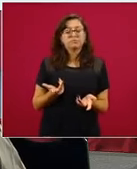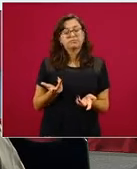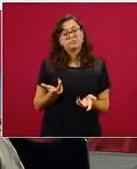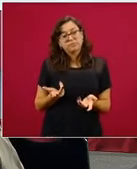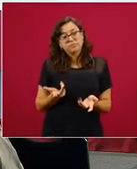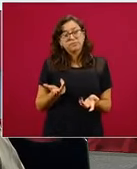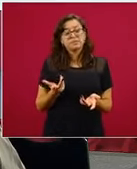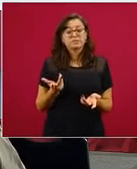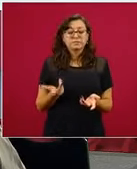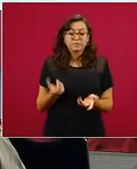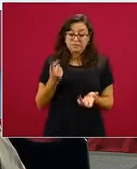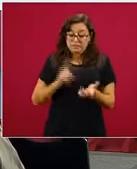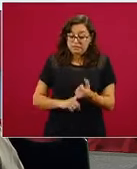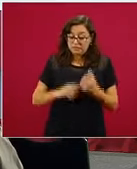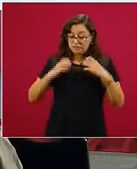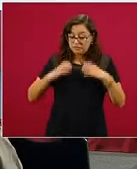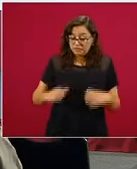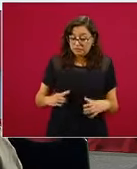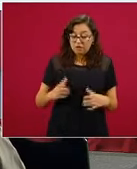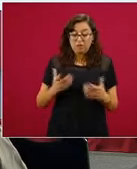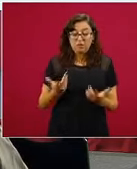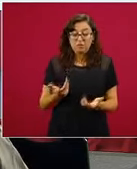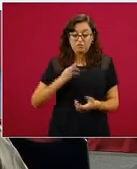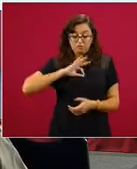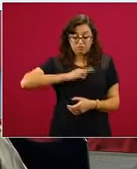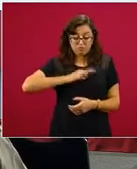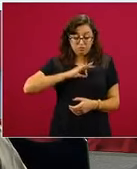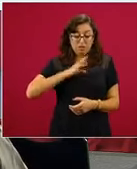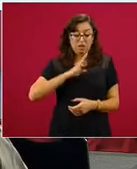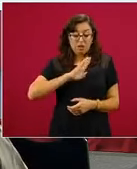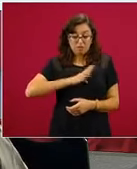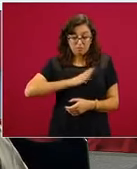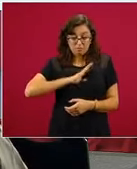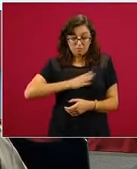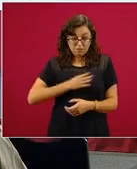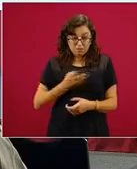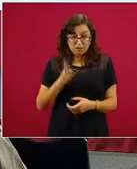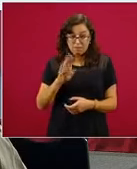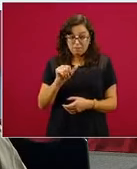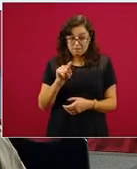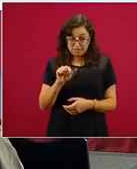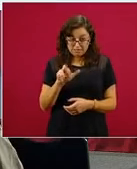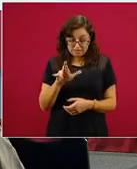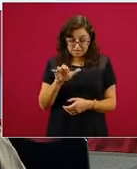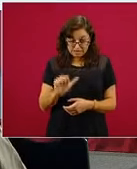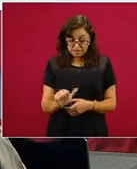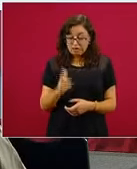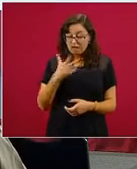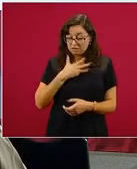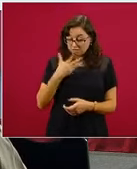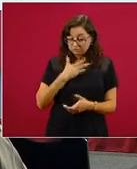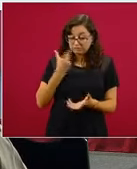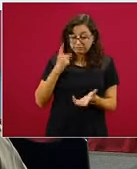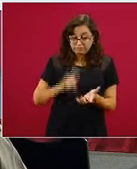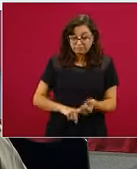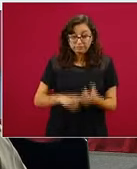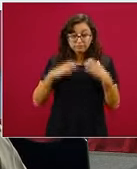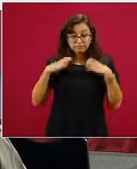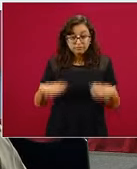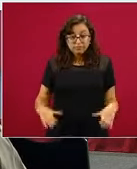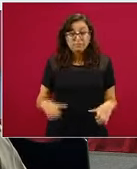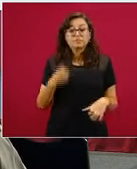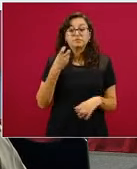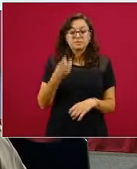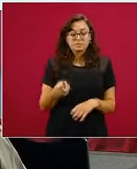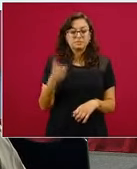verificar que alguna de las proteínas de esta bacteria están, y estamos virando a este diagnóstico. Este diagnóstico, aparte de que me dice